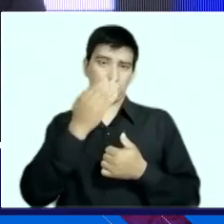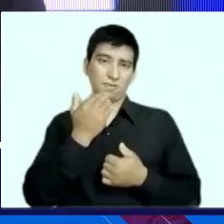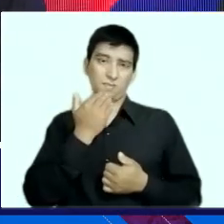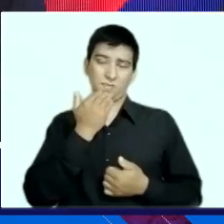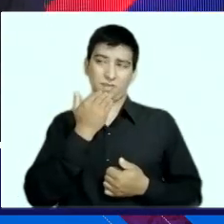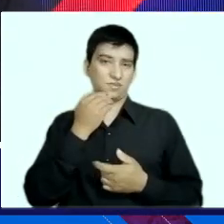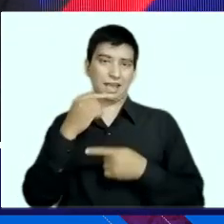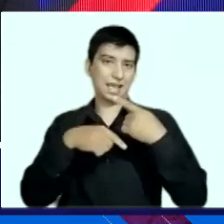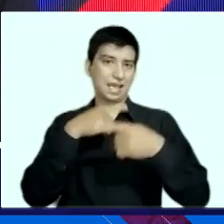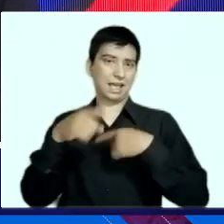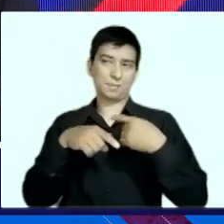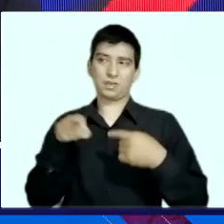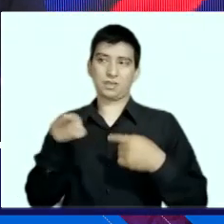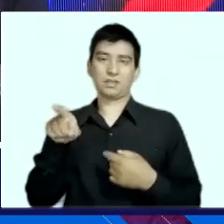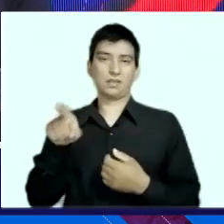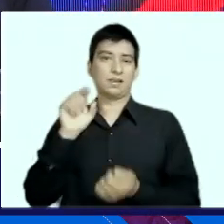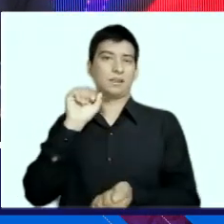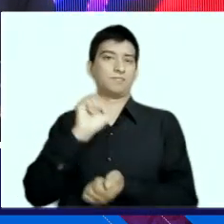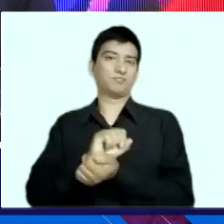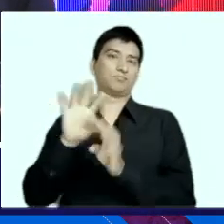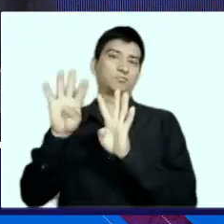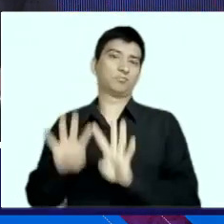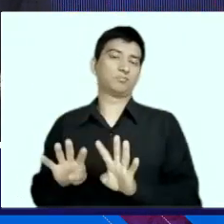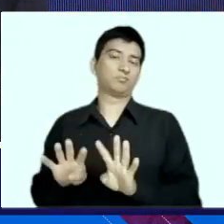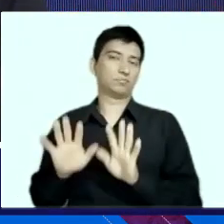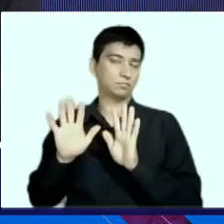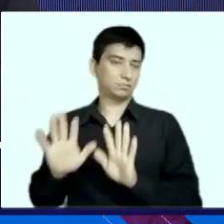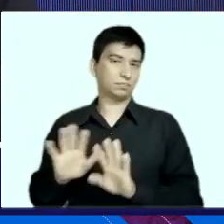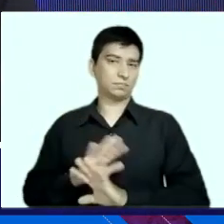la fuerza de la ley para un feminicida. Claro. Mataste a una mujer, 40 años de prisión. Sí.